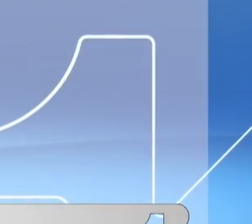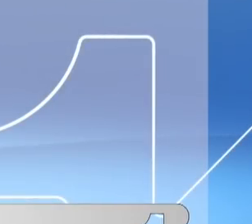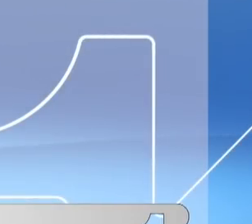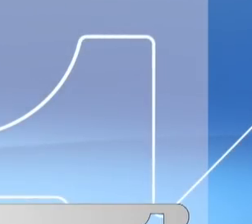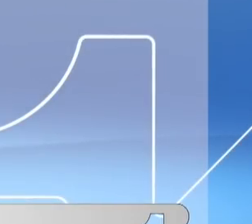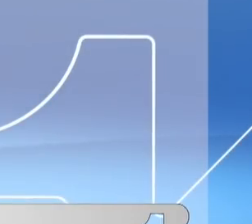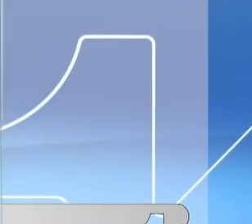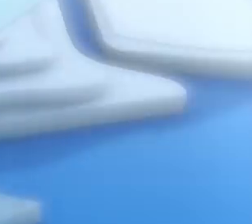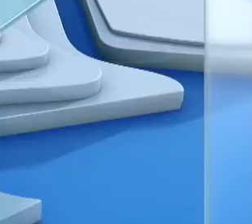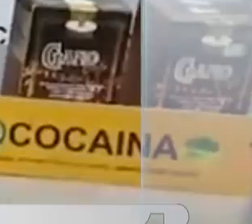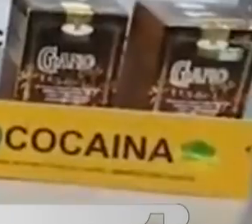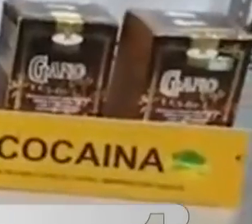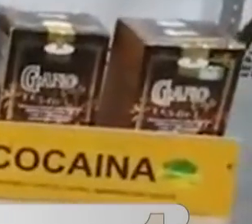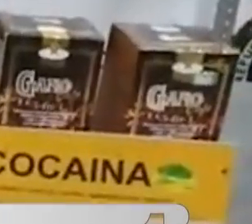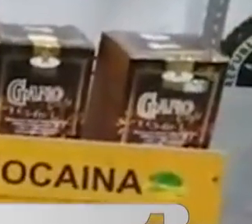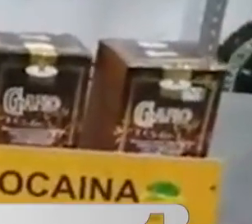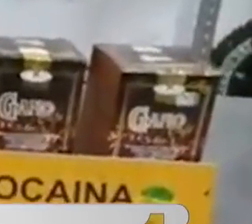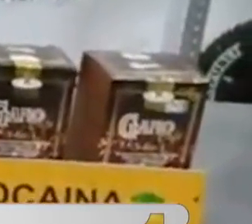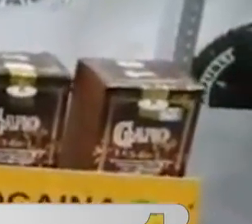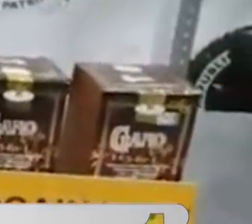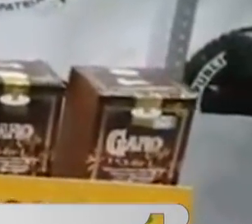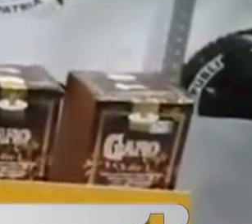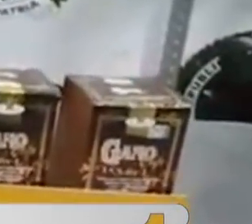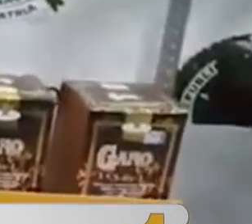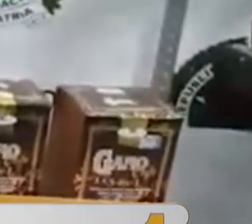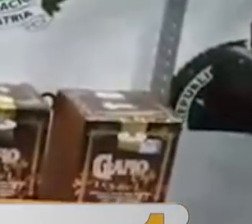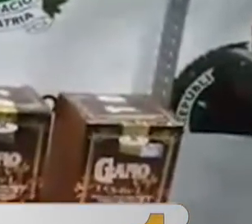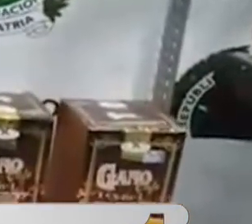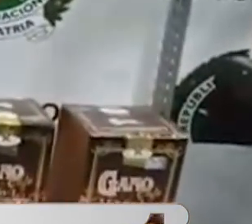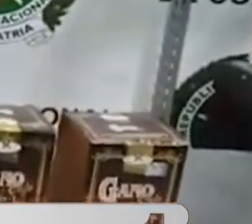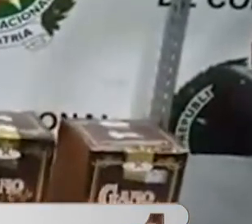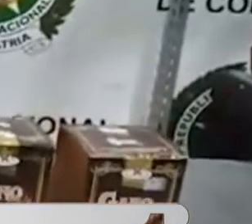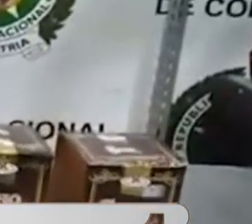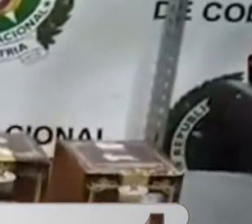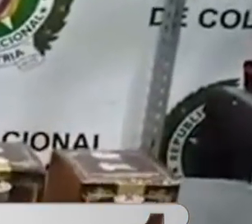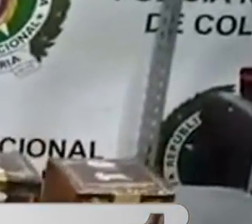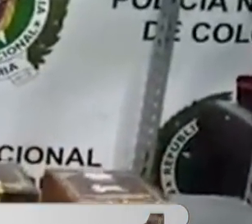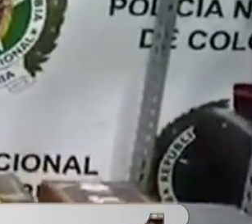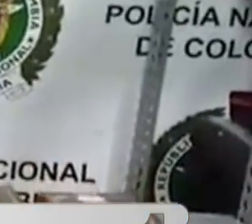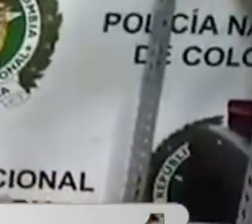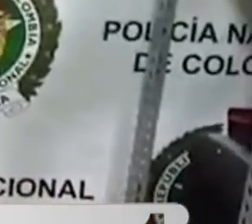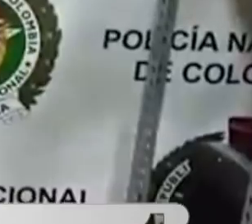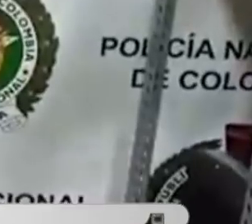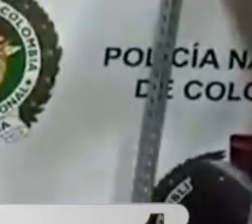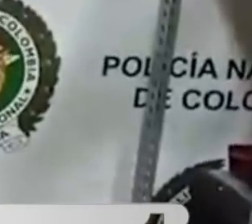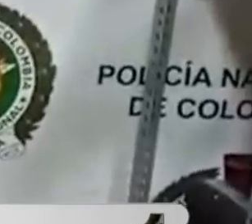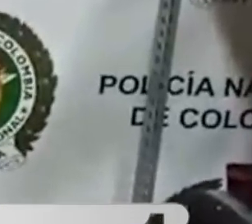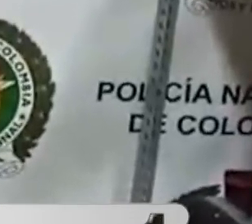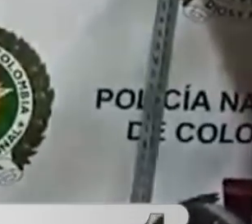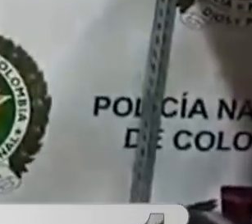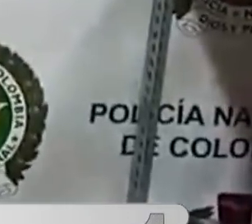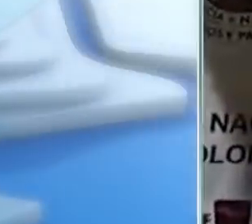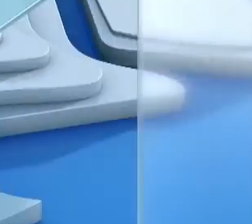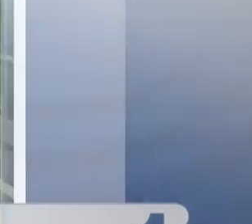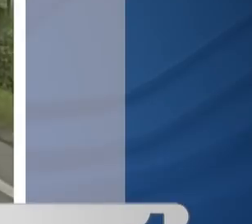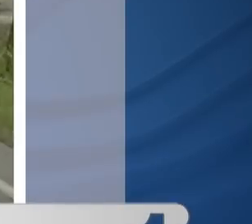pareja sentimental. Capturan a mujer en El Dorado. Llevaba cocaína camuflada en